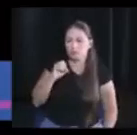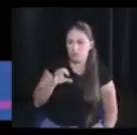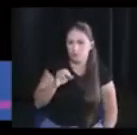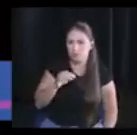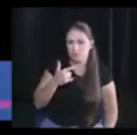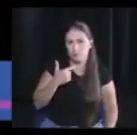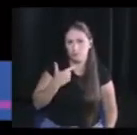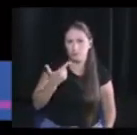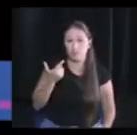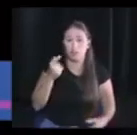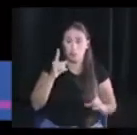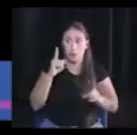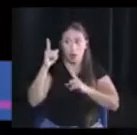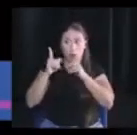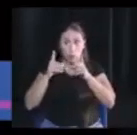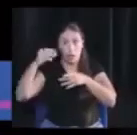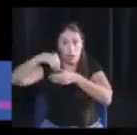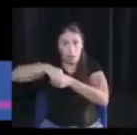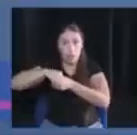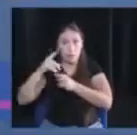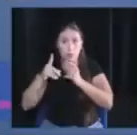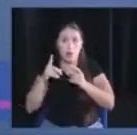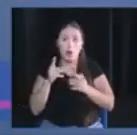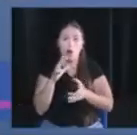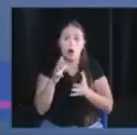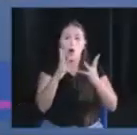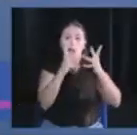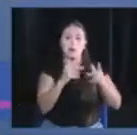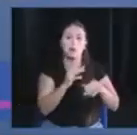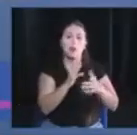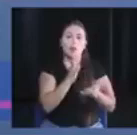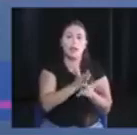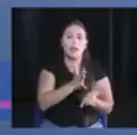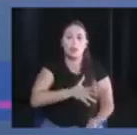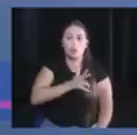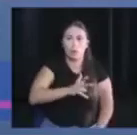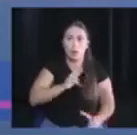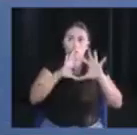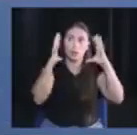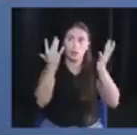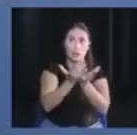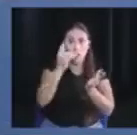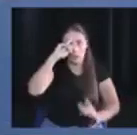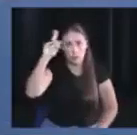gente, incluso desde la academia, incluso organismos de derechos humanos a nivel internacional que cuestiona